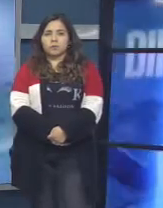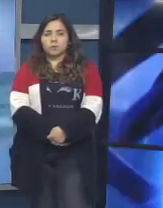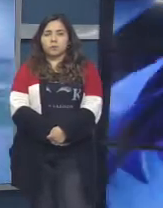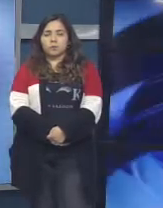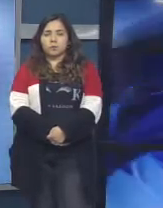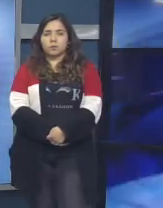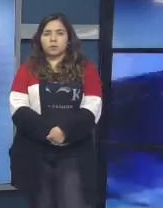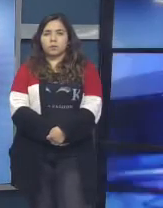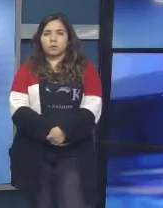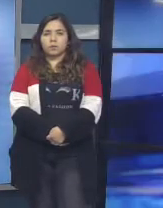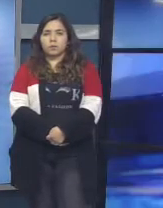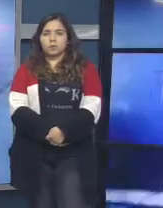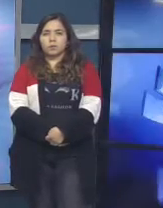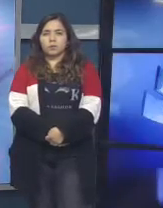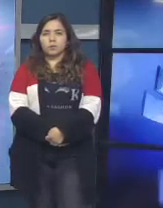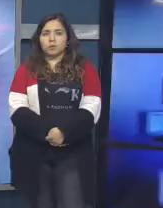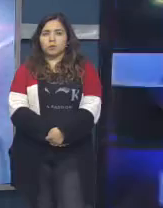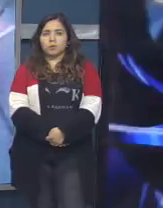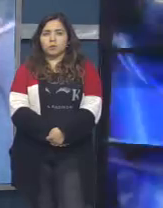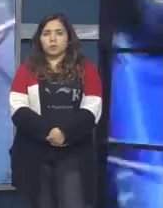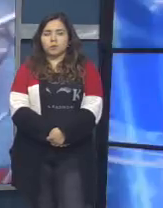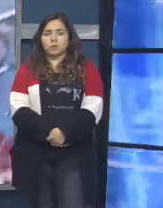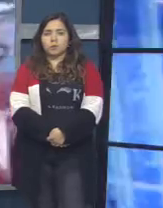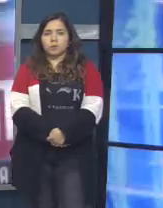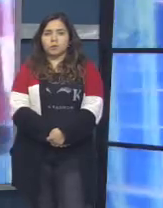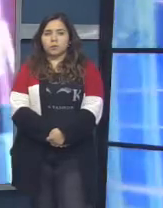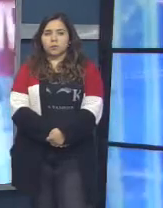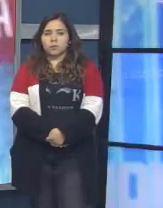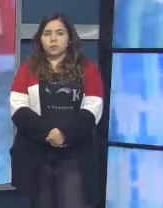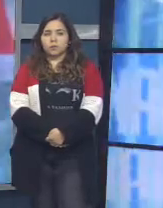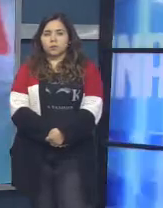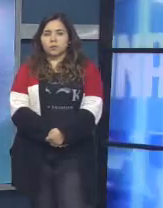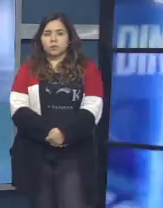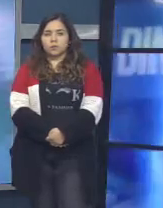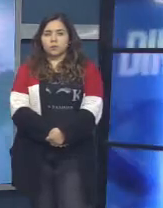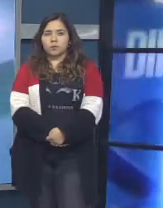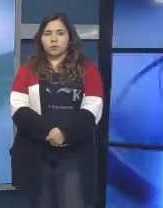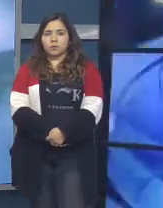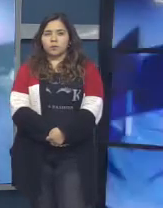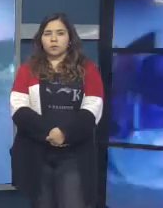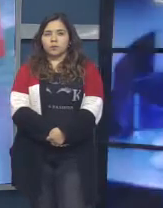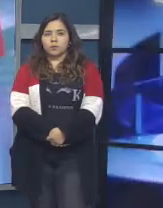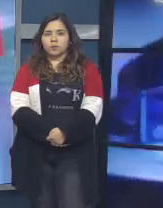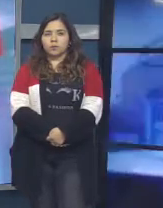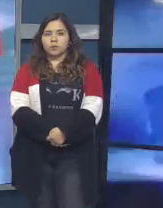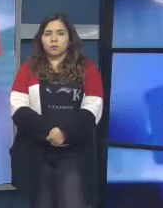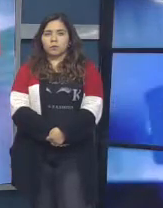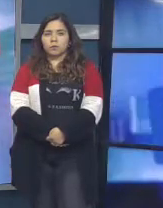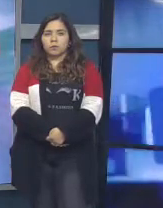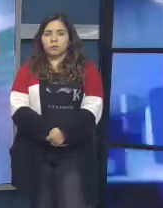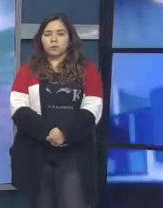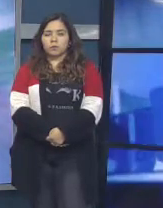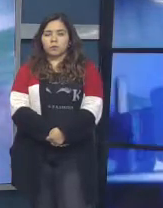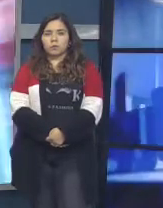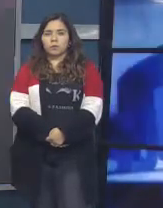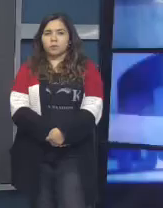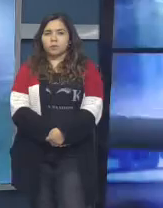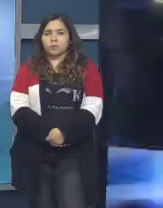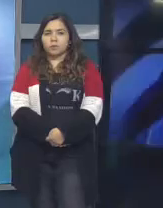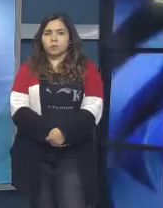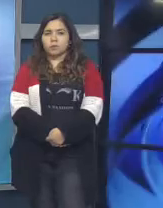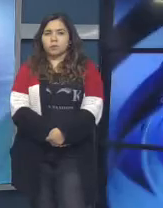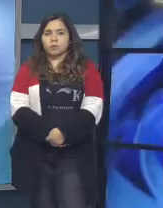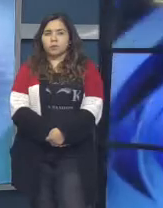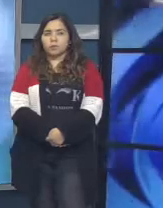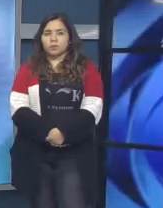muy pobre, pero bueno, la verdad es que han sido 6 meses bastante complejos,